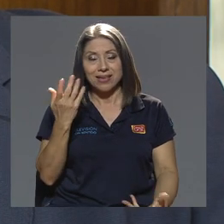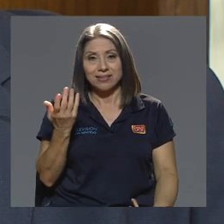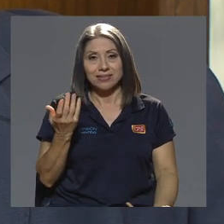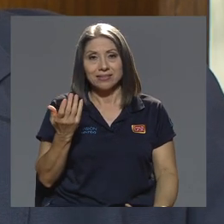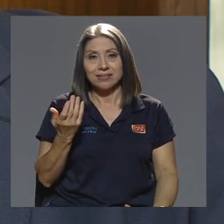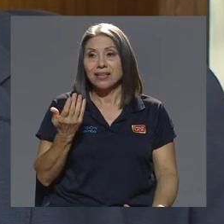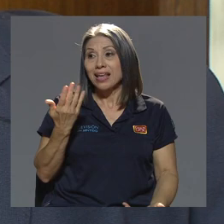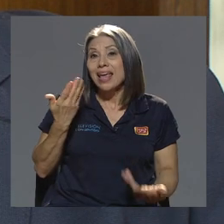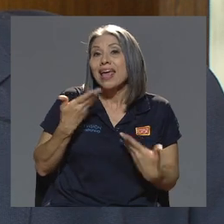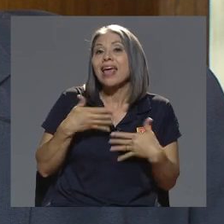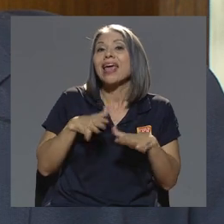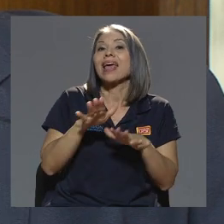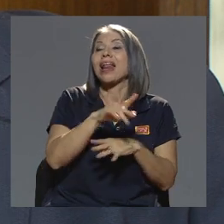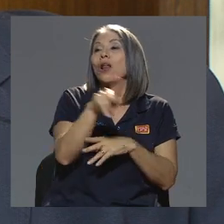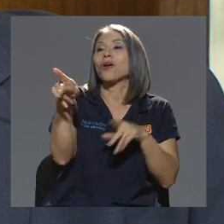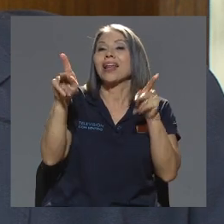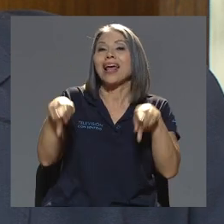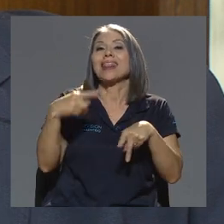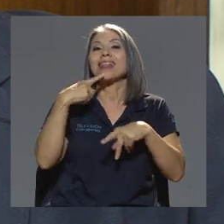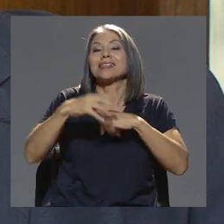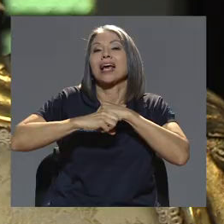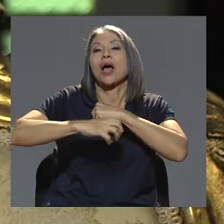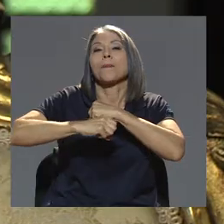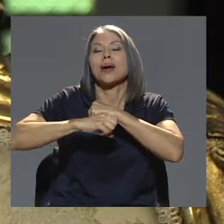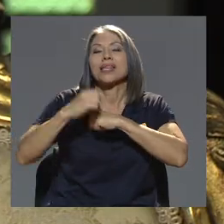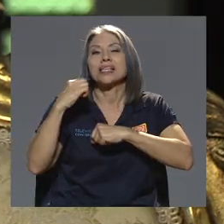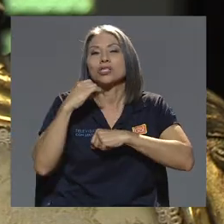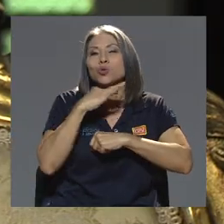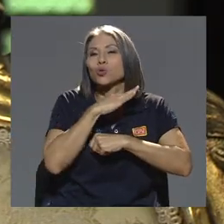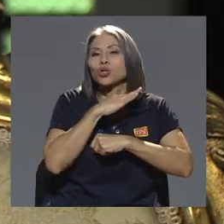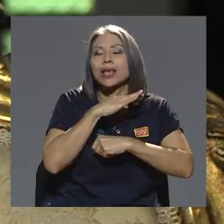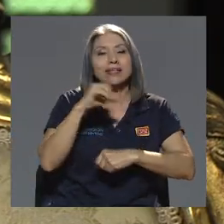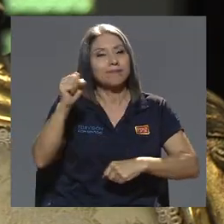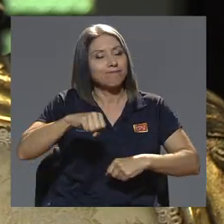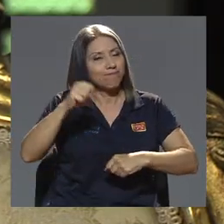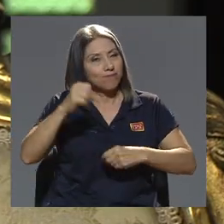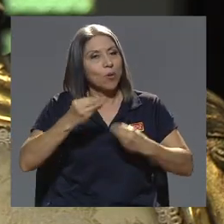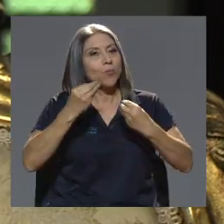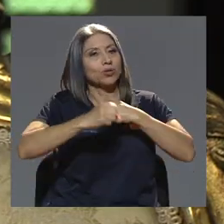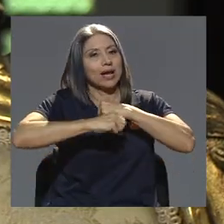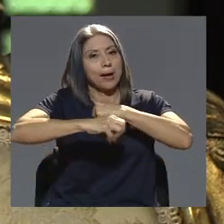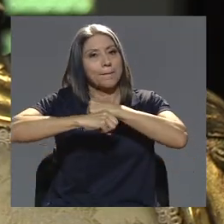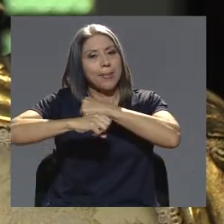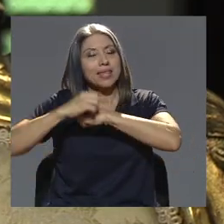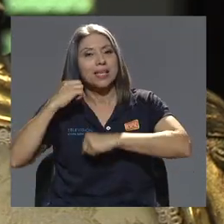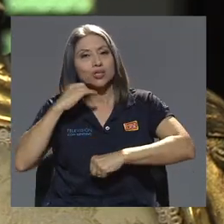Era aquello que la gente categorizaba mucho de campañas sucias. Campaña sucia, hubo mucha campaña sucia.